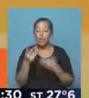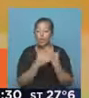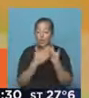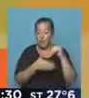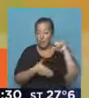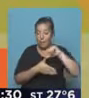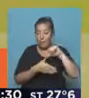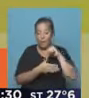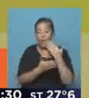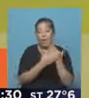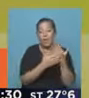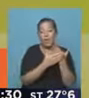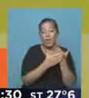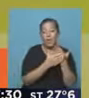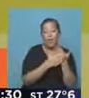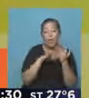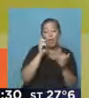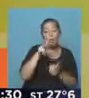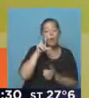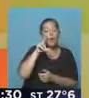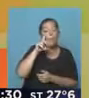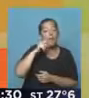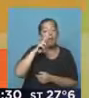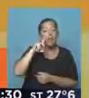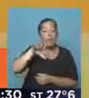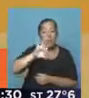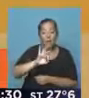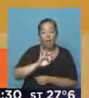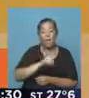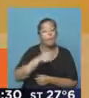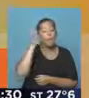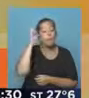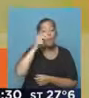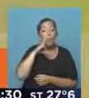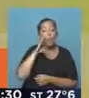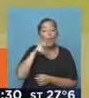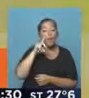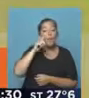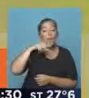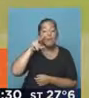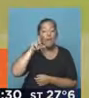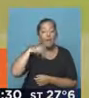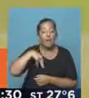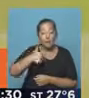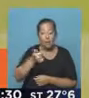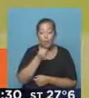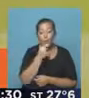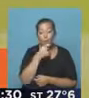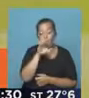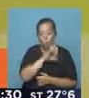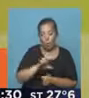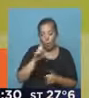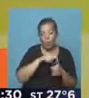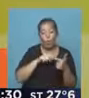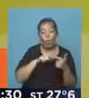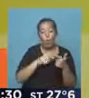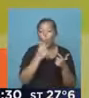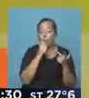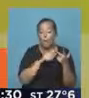en américa latina' una izquierda bolivariana que básicamente se caracteriza por tener haber hecho una reforma constitucional es el caso de ecuador de bolivia